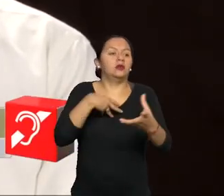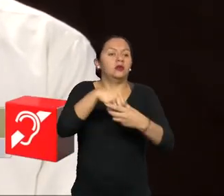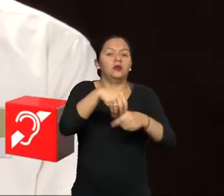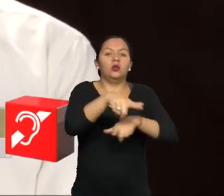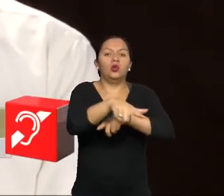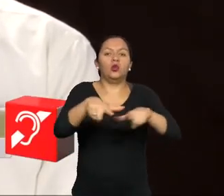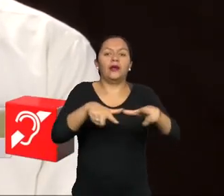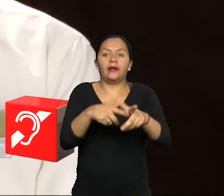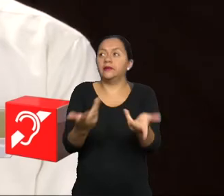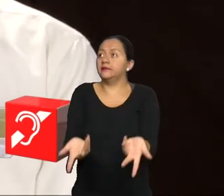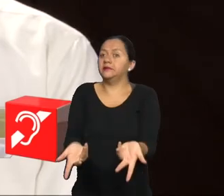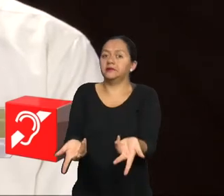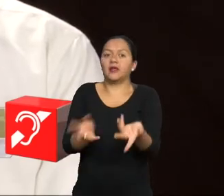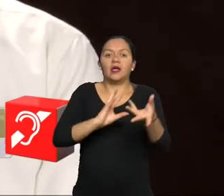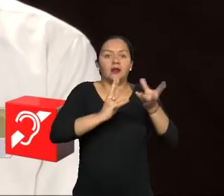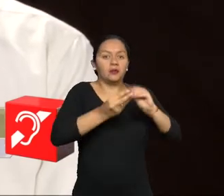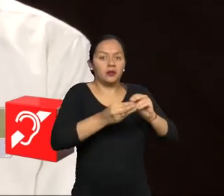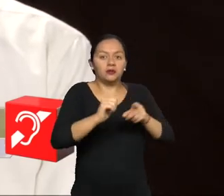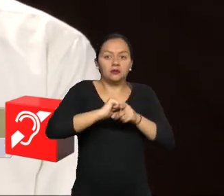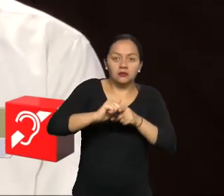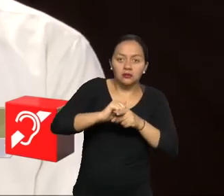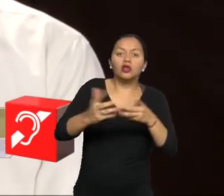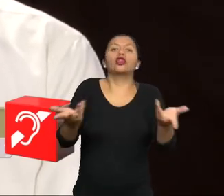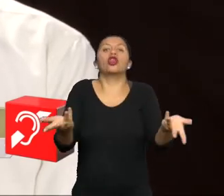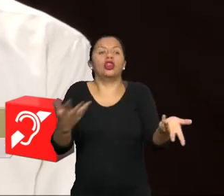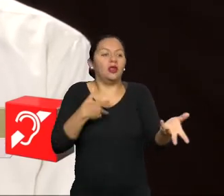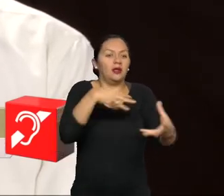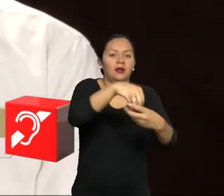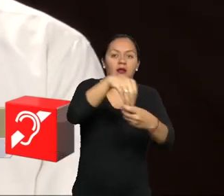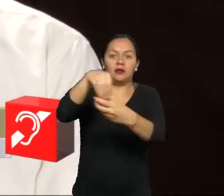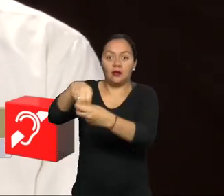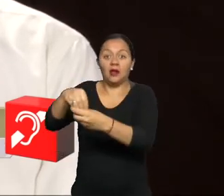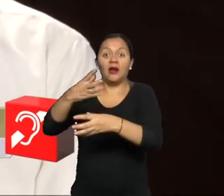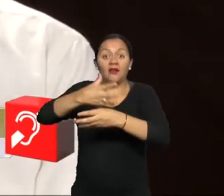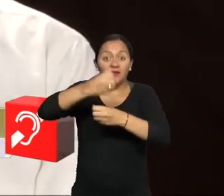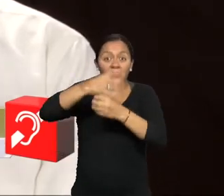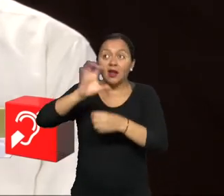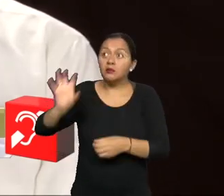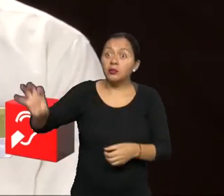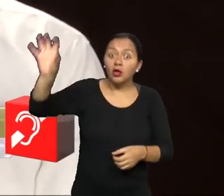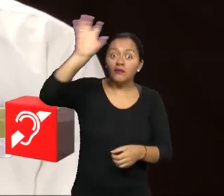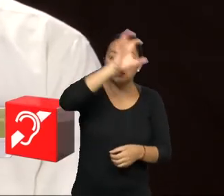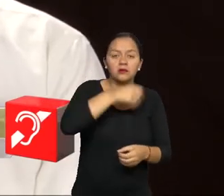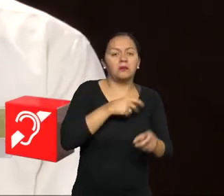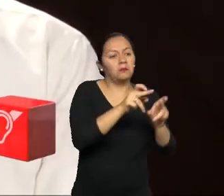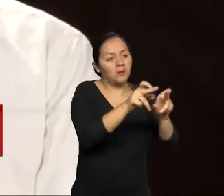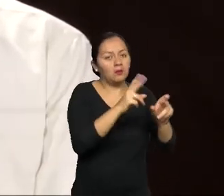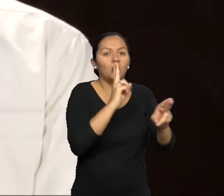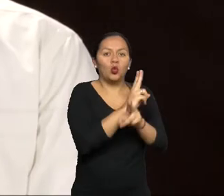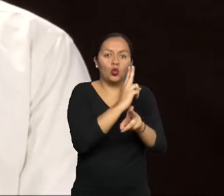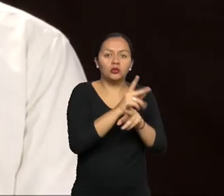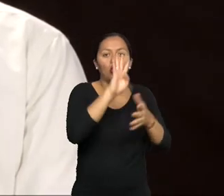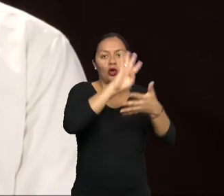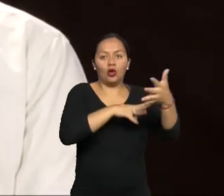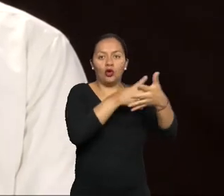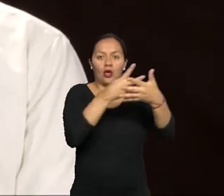infraestructura adecuada, adaptada, que las federaciones provinciales nos permitan utilizar esos escenarios en horarios